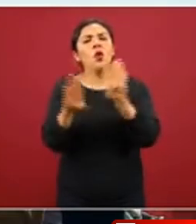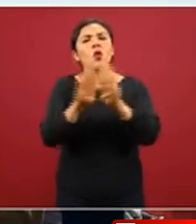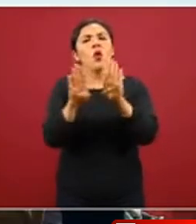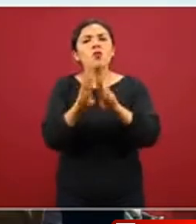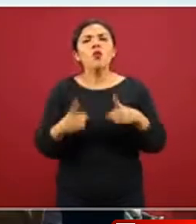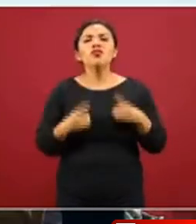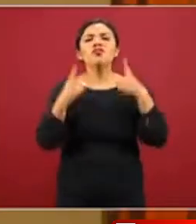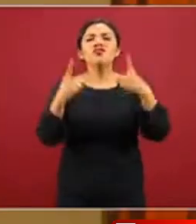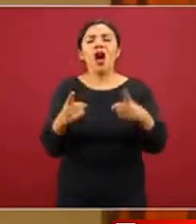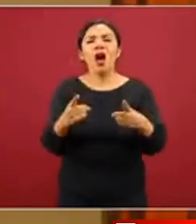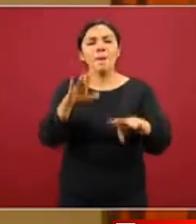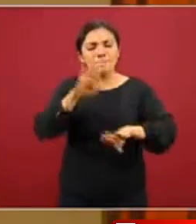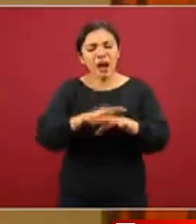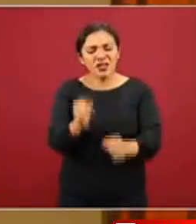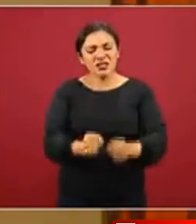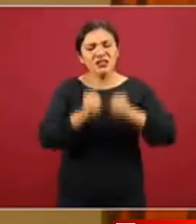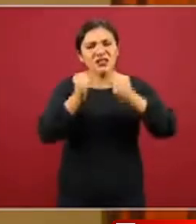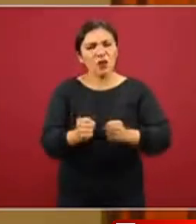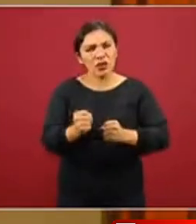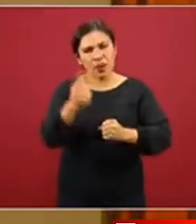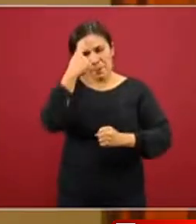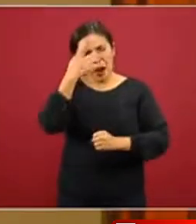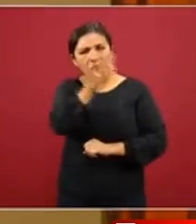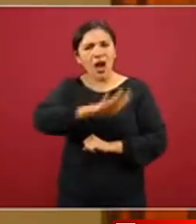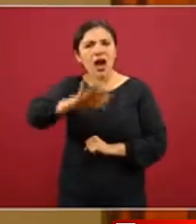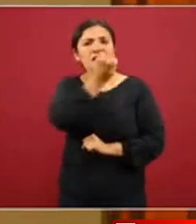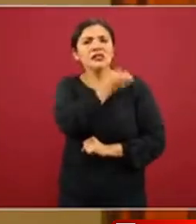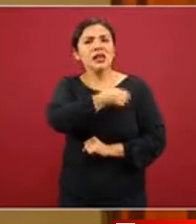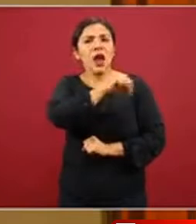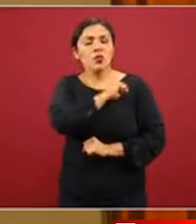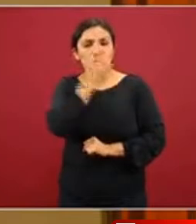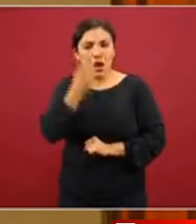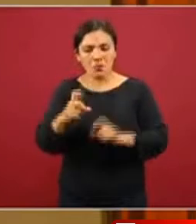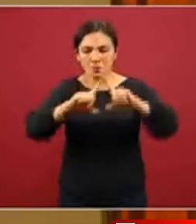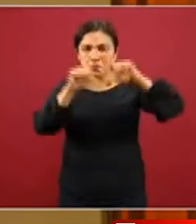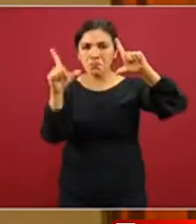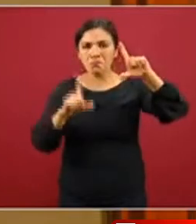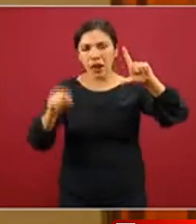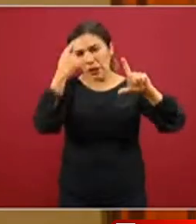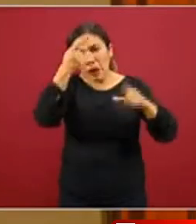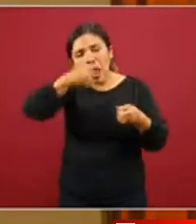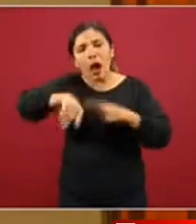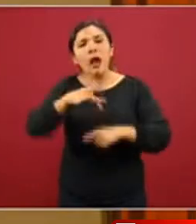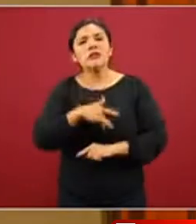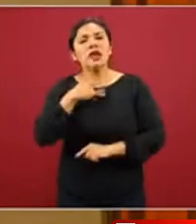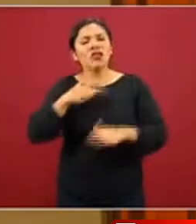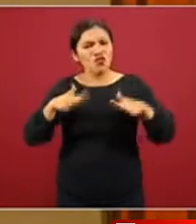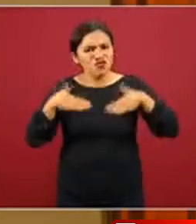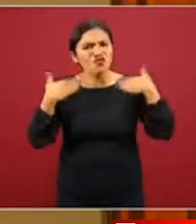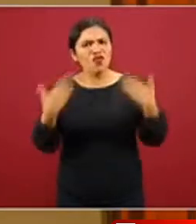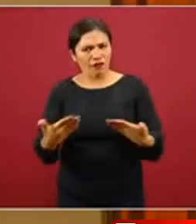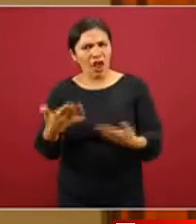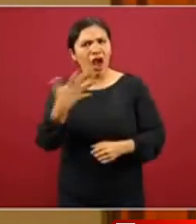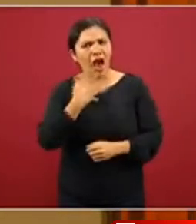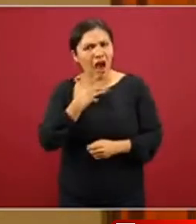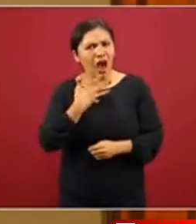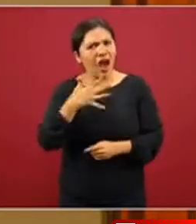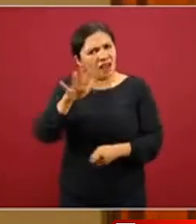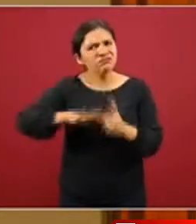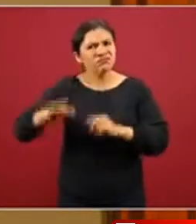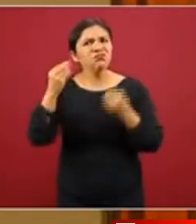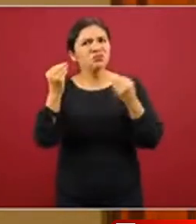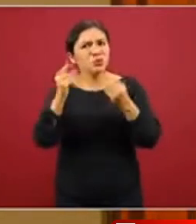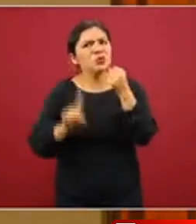seguridad alto al sistema de salud de nuestro país y que nos hace confiar en que, a pesar de que somos